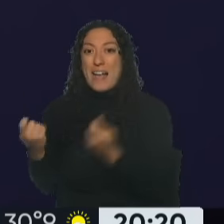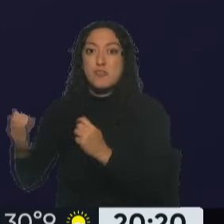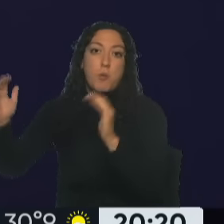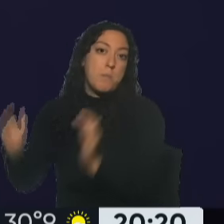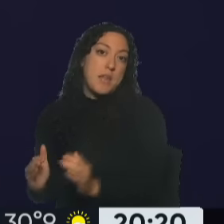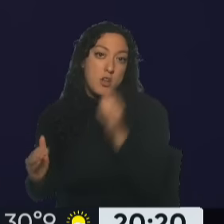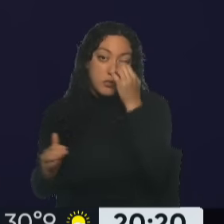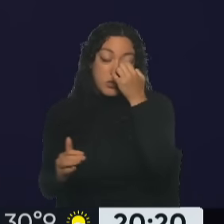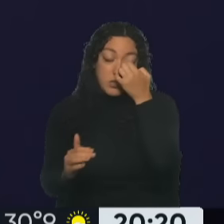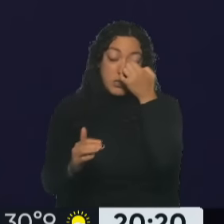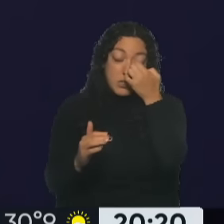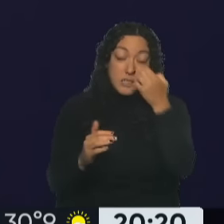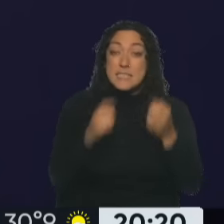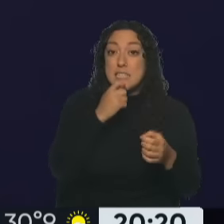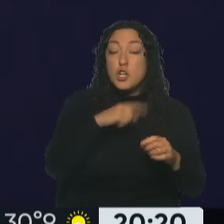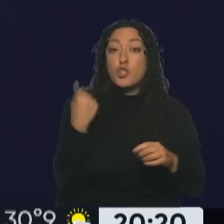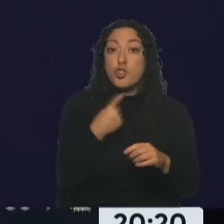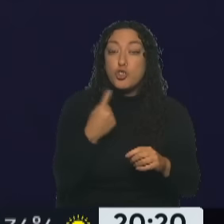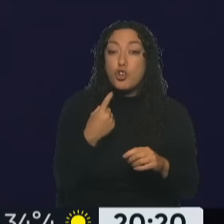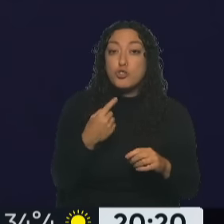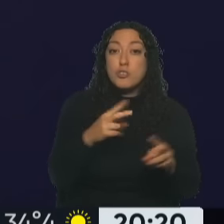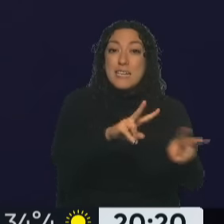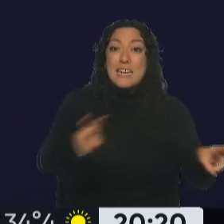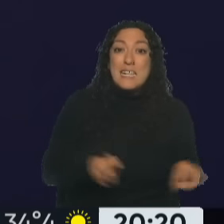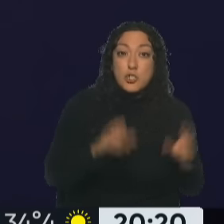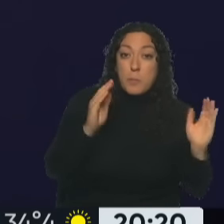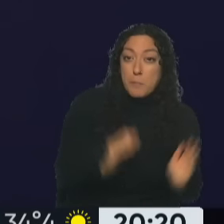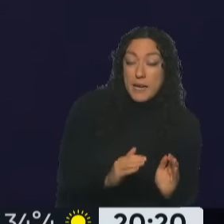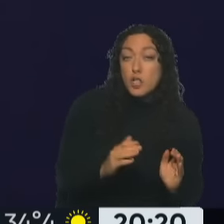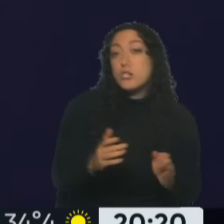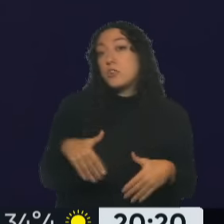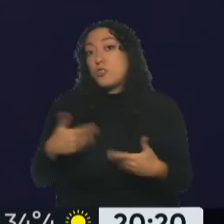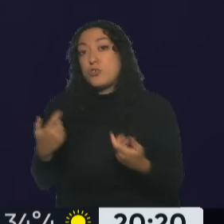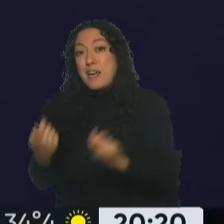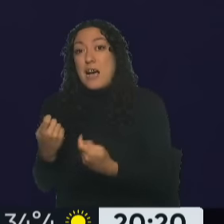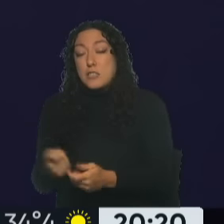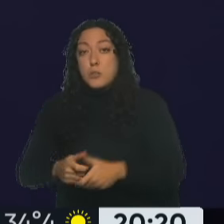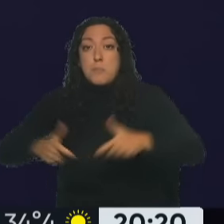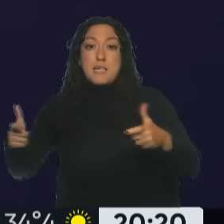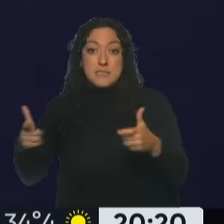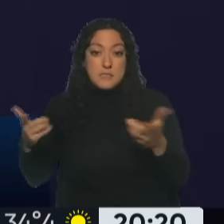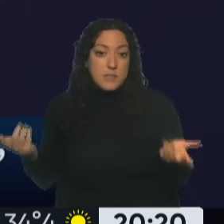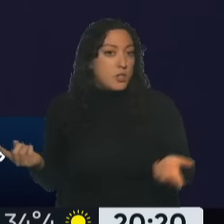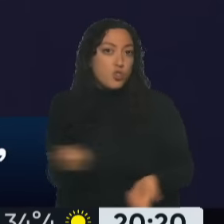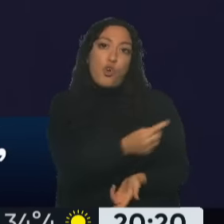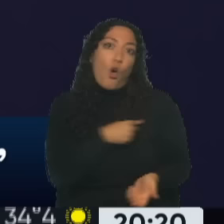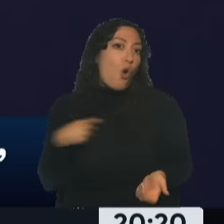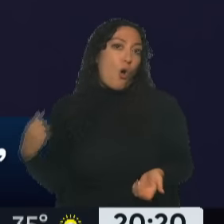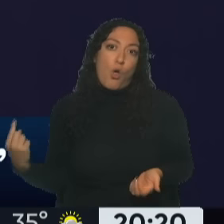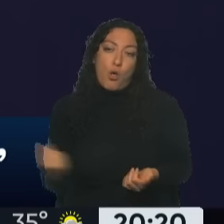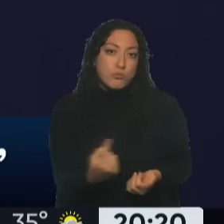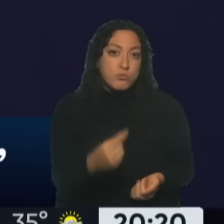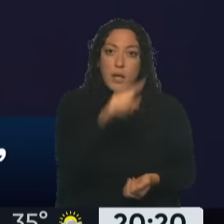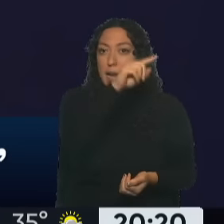a resignar ingresos naturalmente vamos a tener que incrementar gastos y eso como dije nos incluye a todos incluye